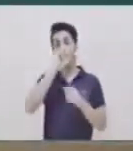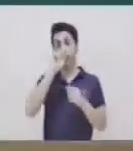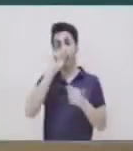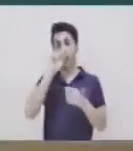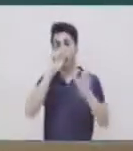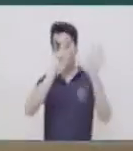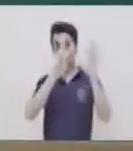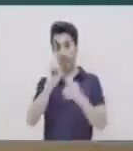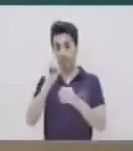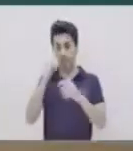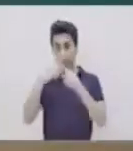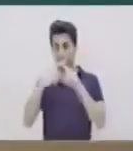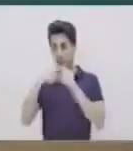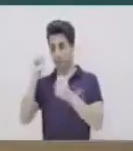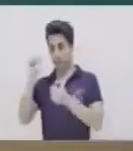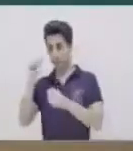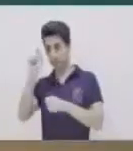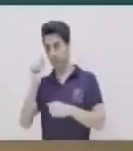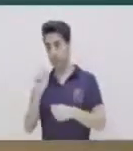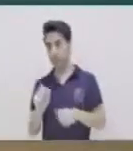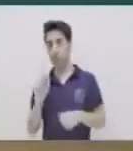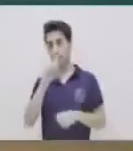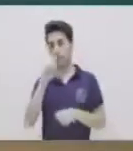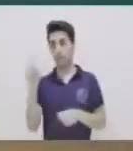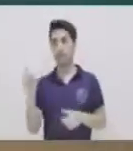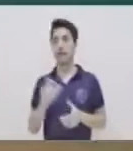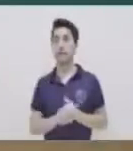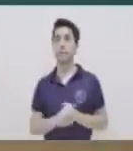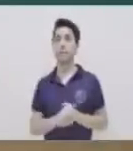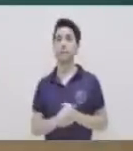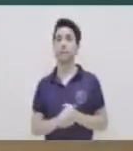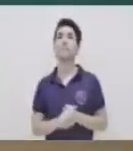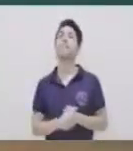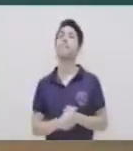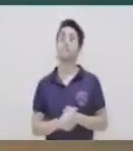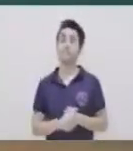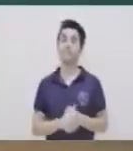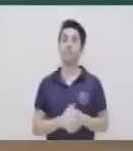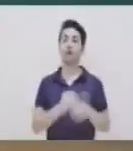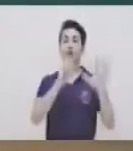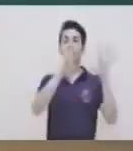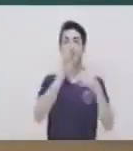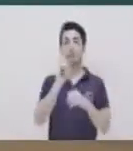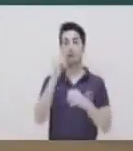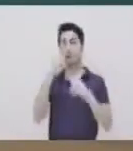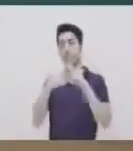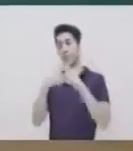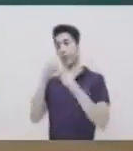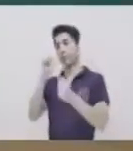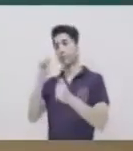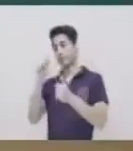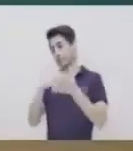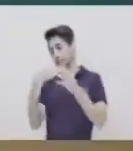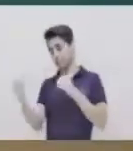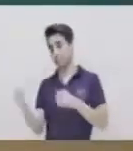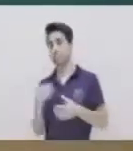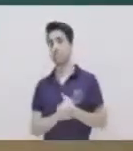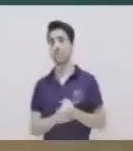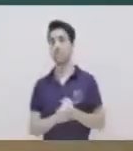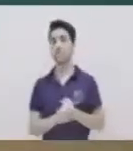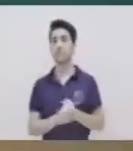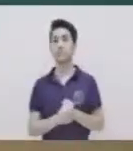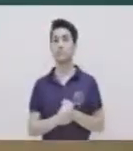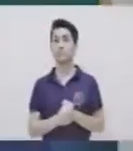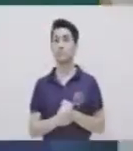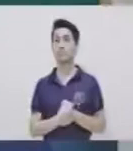Dividido, como es percentil, sería 100. Entonces 80 por 15 me queda,